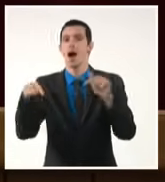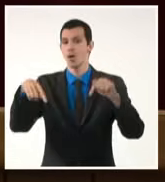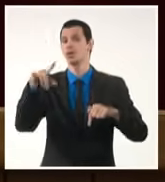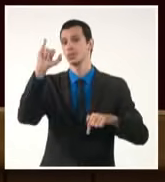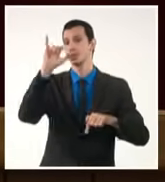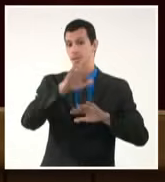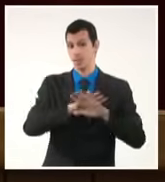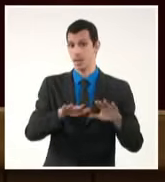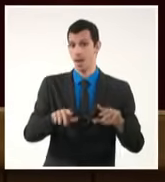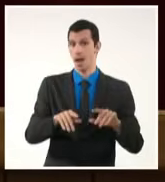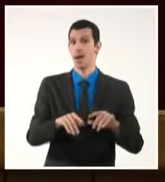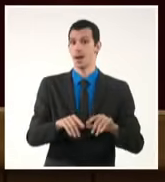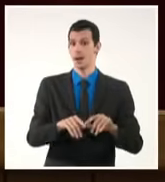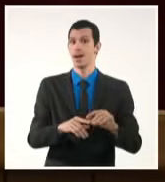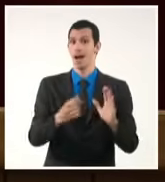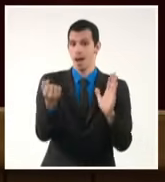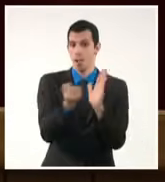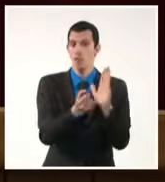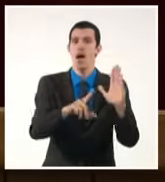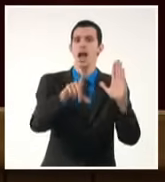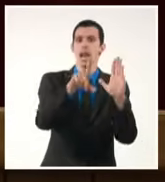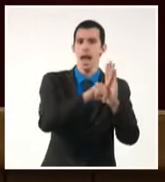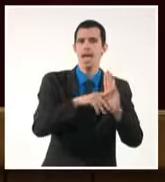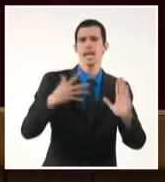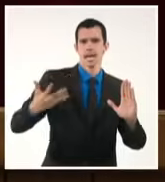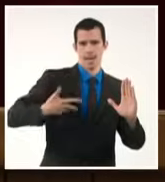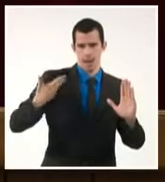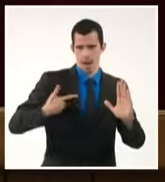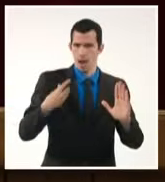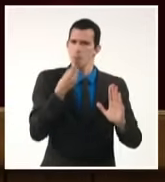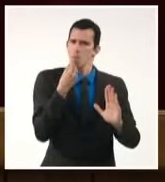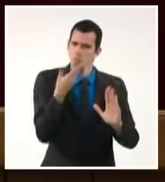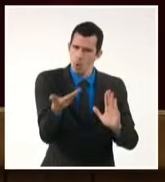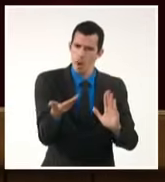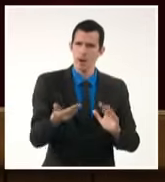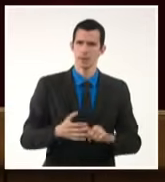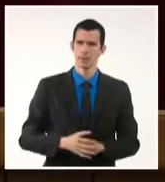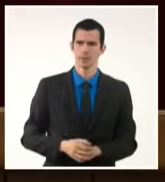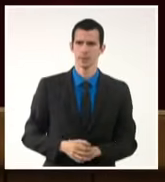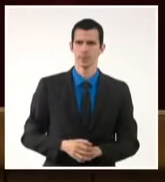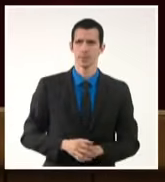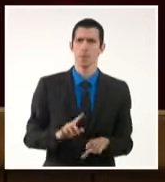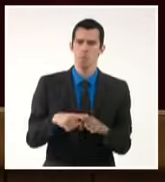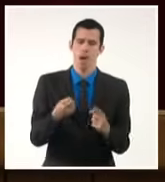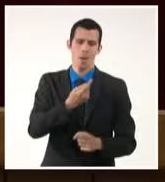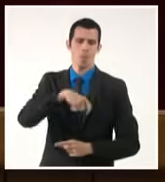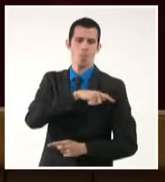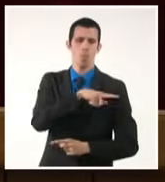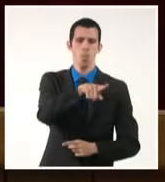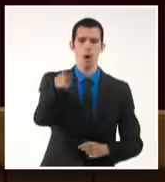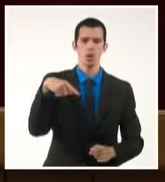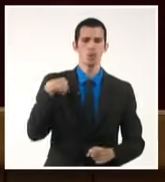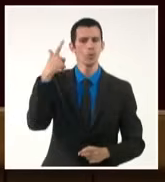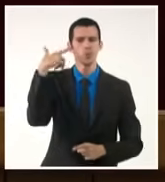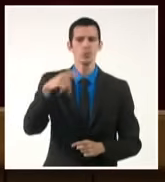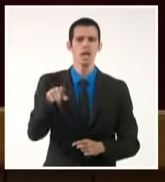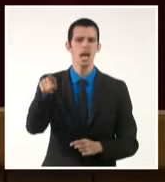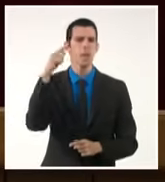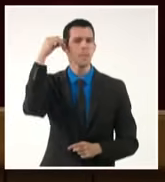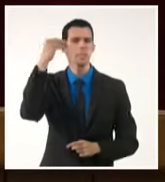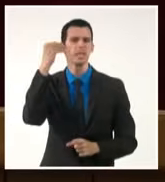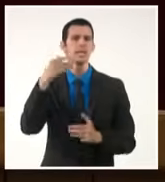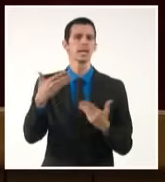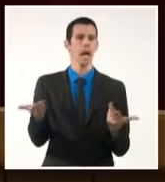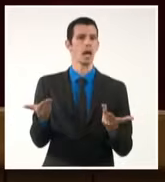indiscutiblemente agiliza, perfecciona e institucionaliza esta actividad con mejores garantías para los